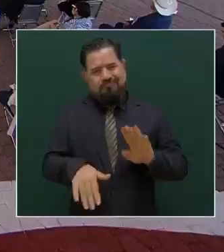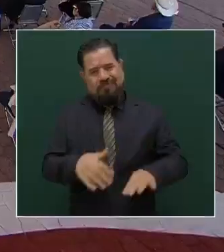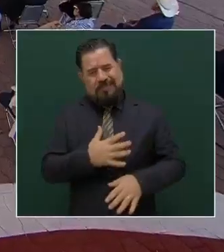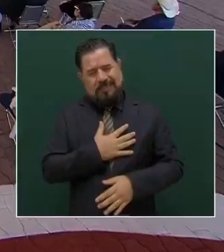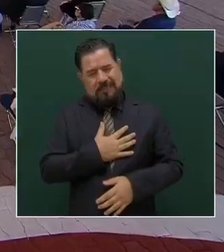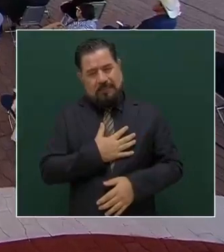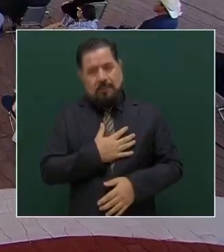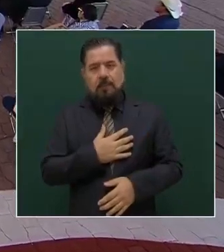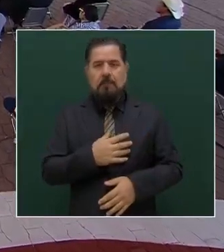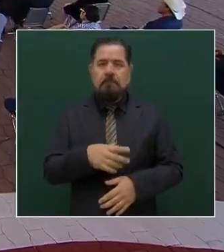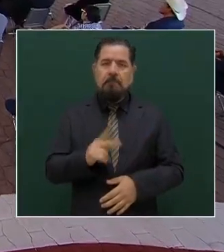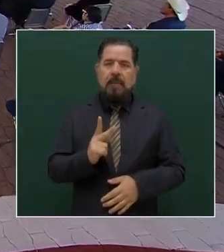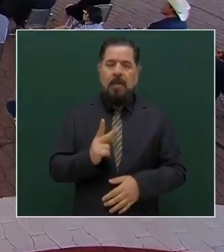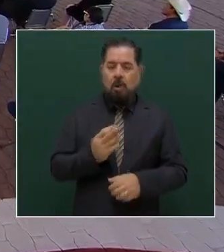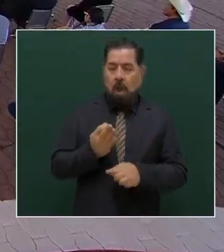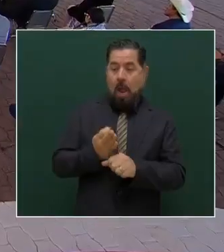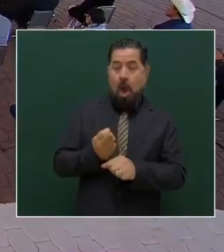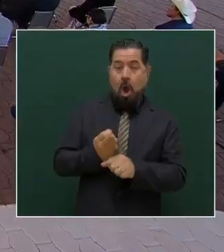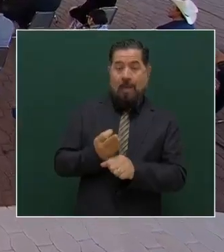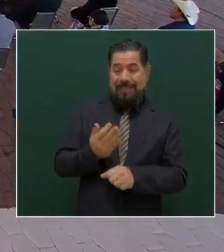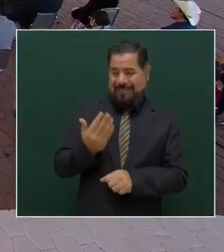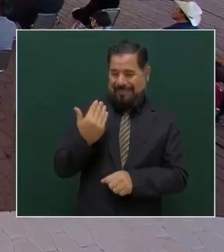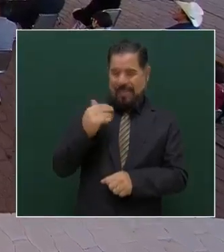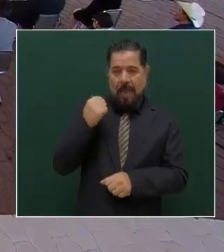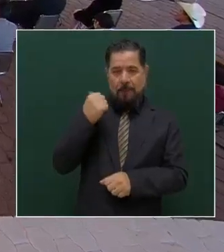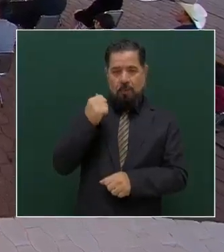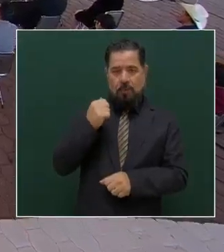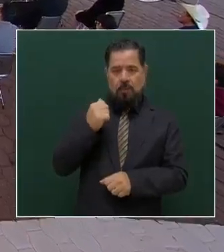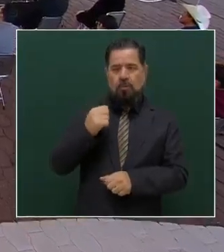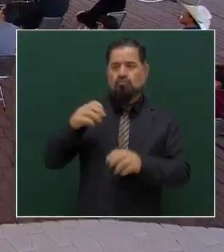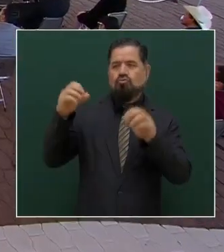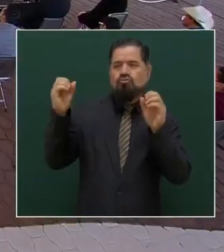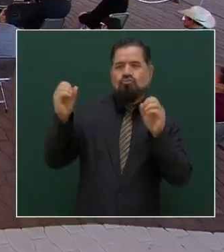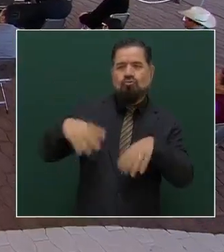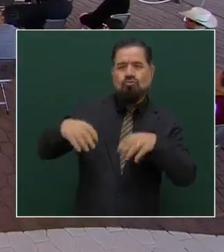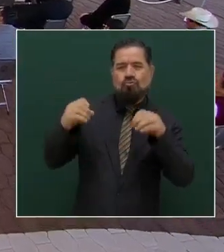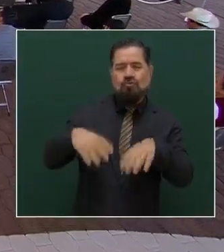fue poca la lluvia, porque